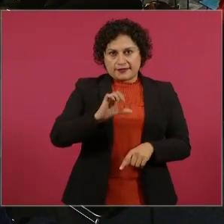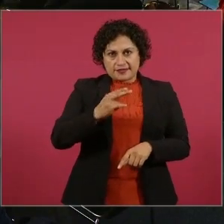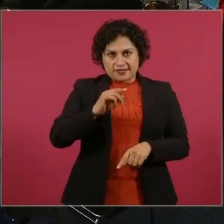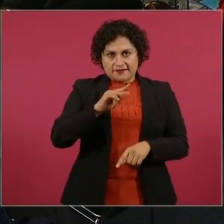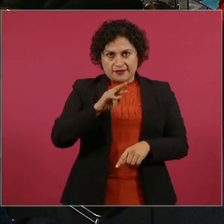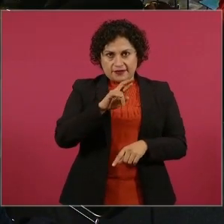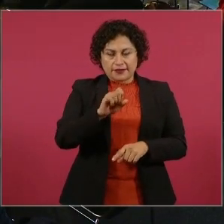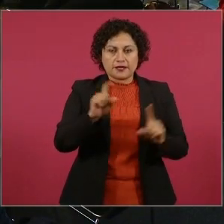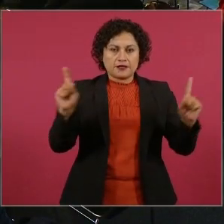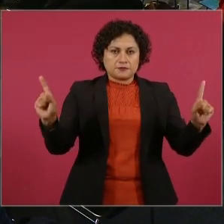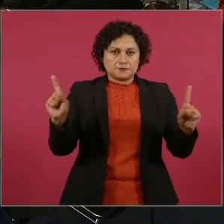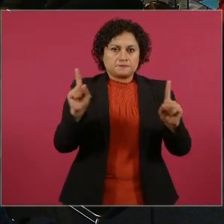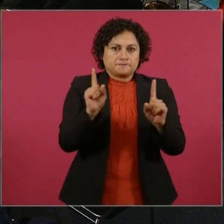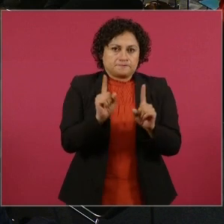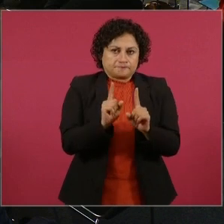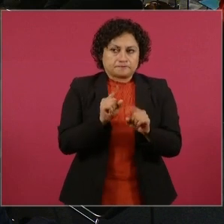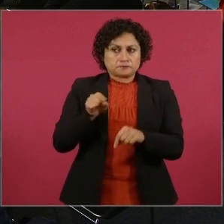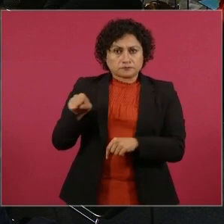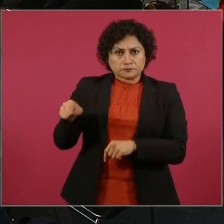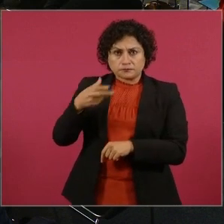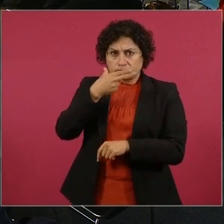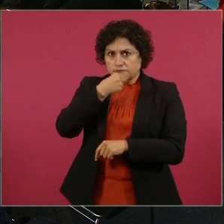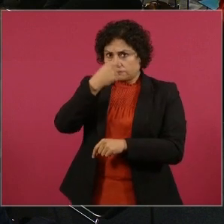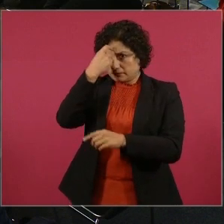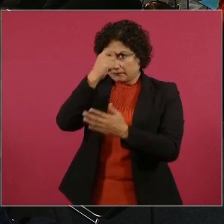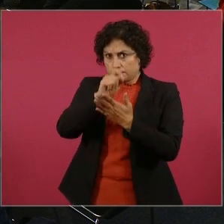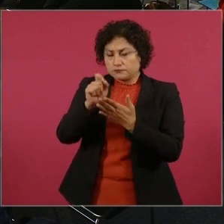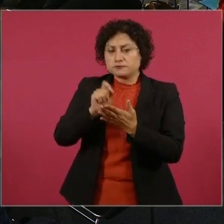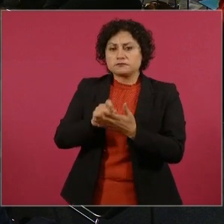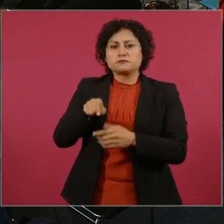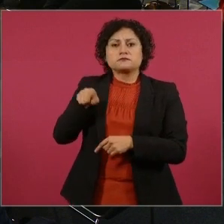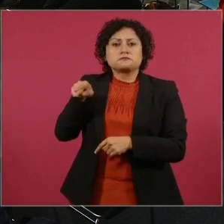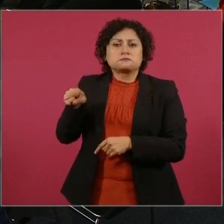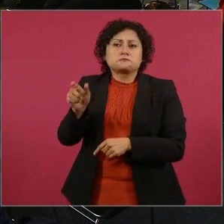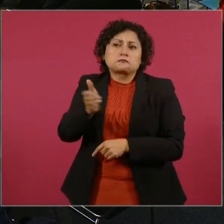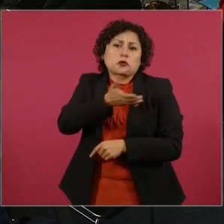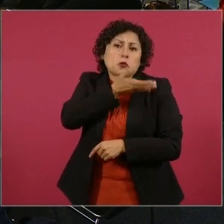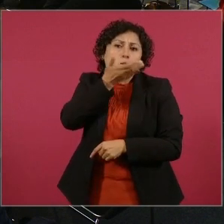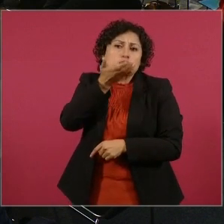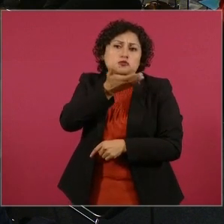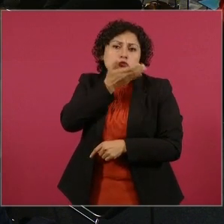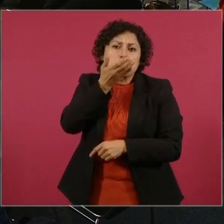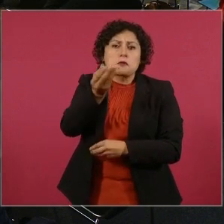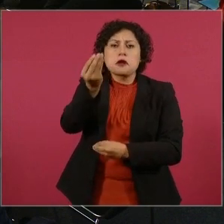a comer a la una de la